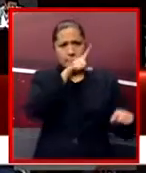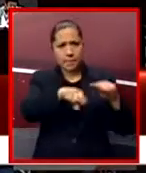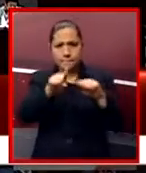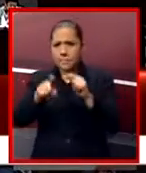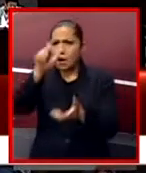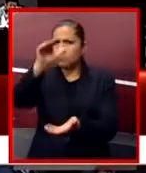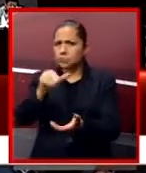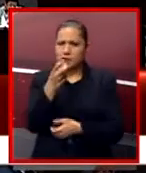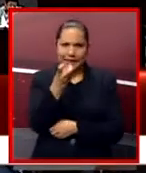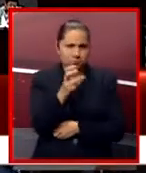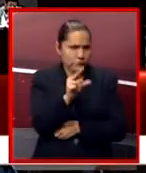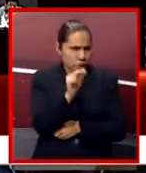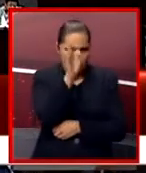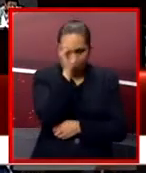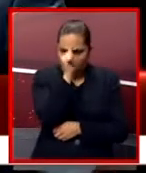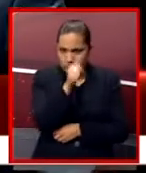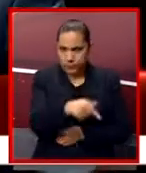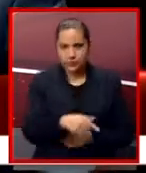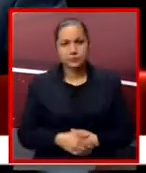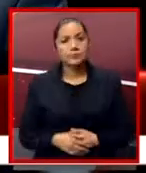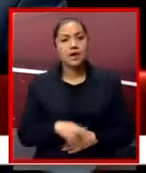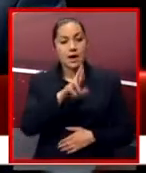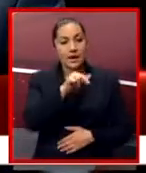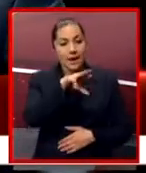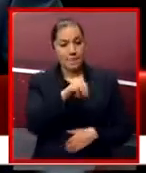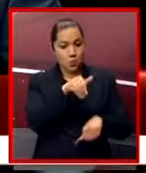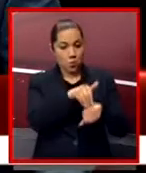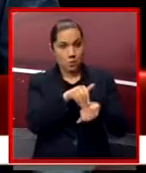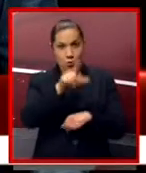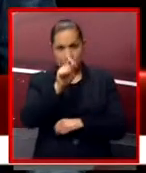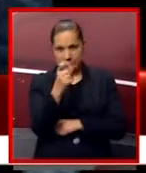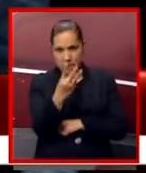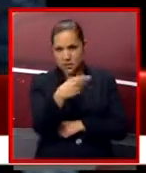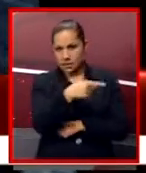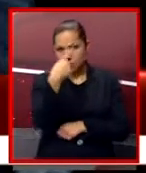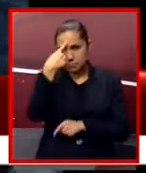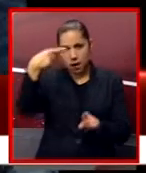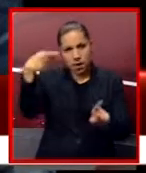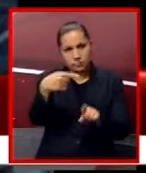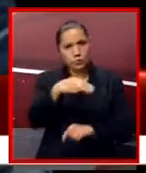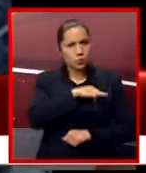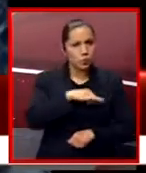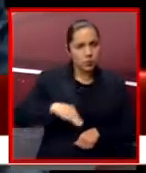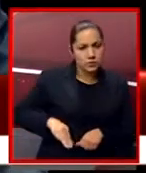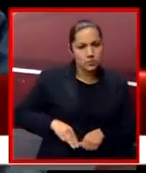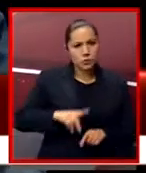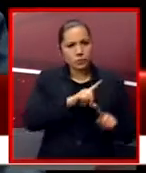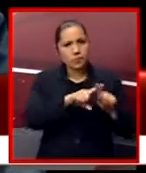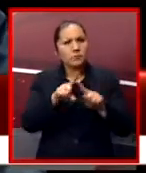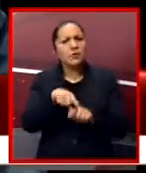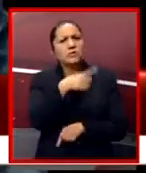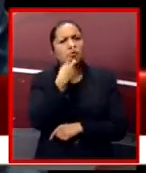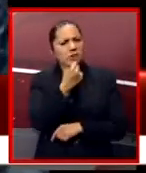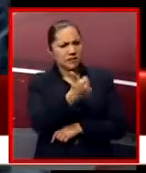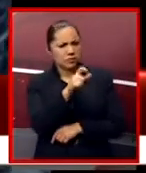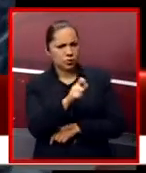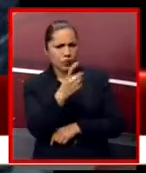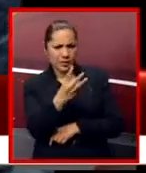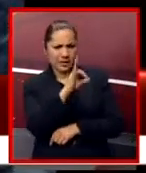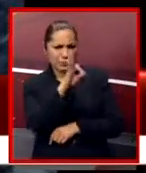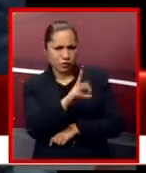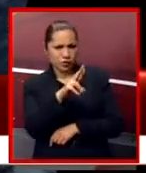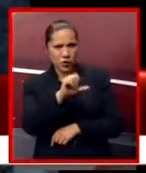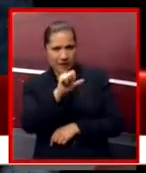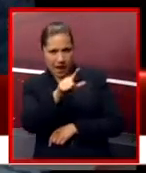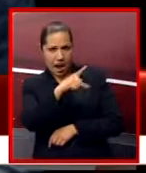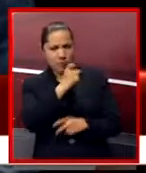El debate queda en el ramo 23, que llega a los municipios. La propuesta de recortar 0.9% real equivalente